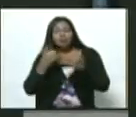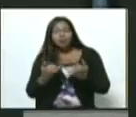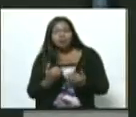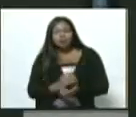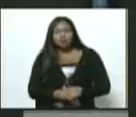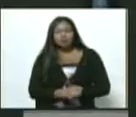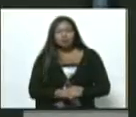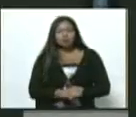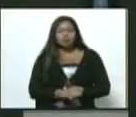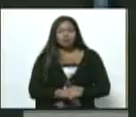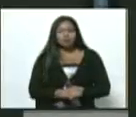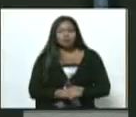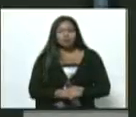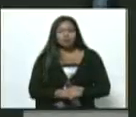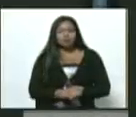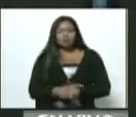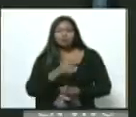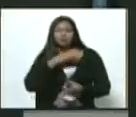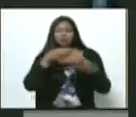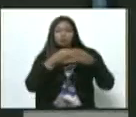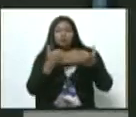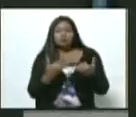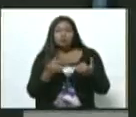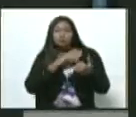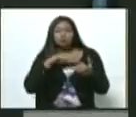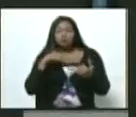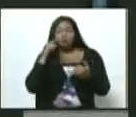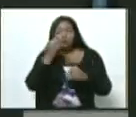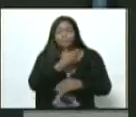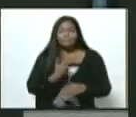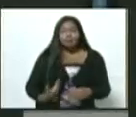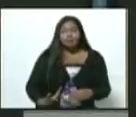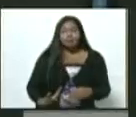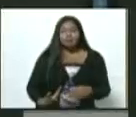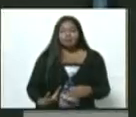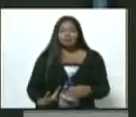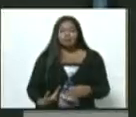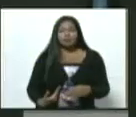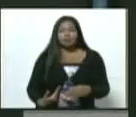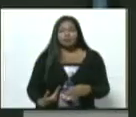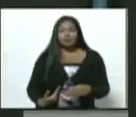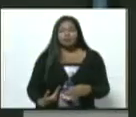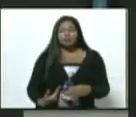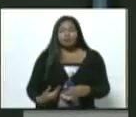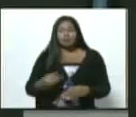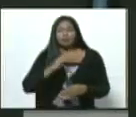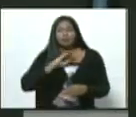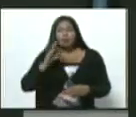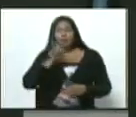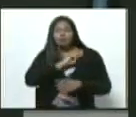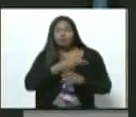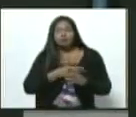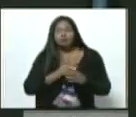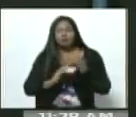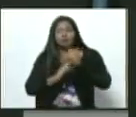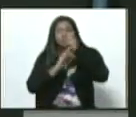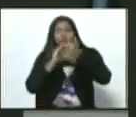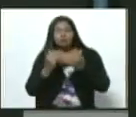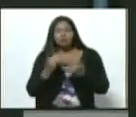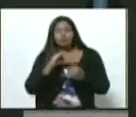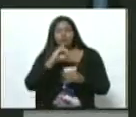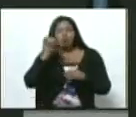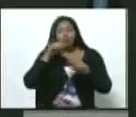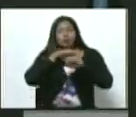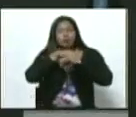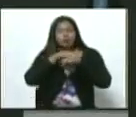a la Comisión y también al presidente de el Poder Legislativo, el doctor Jorge